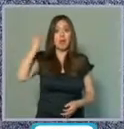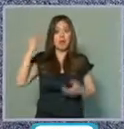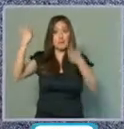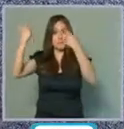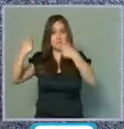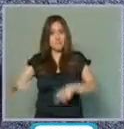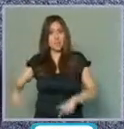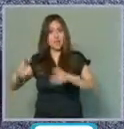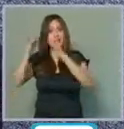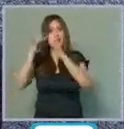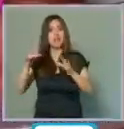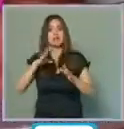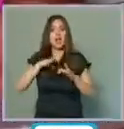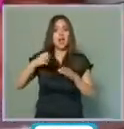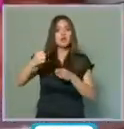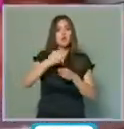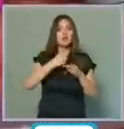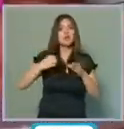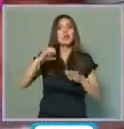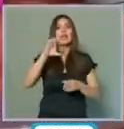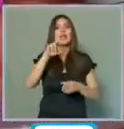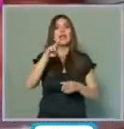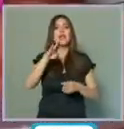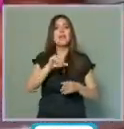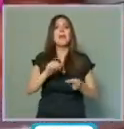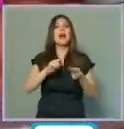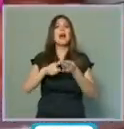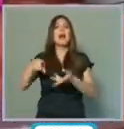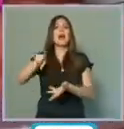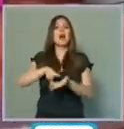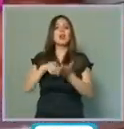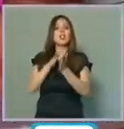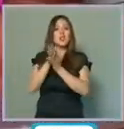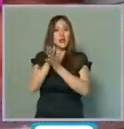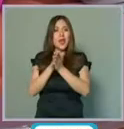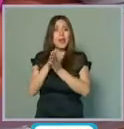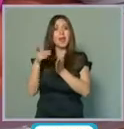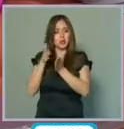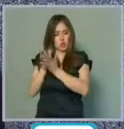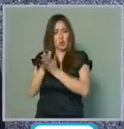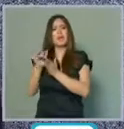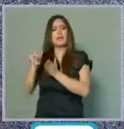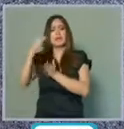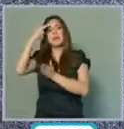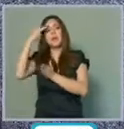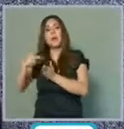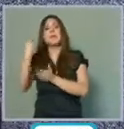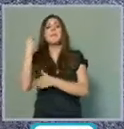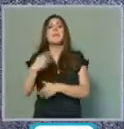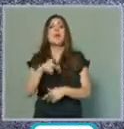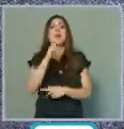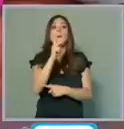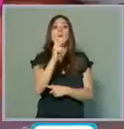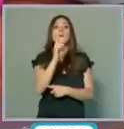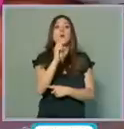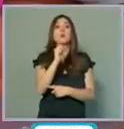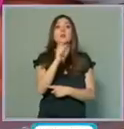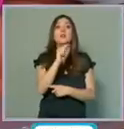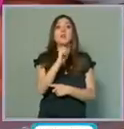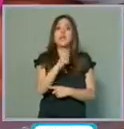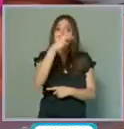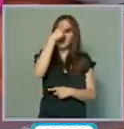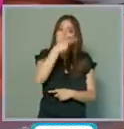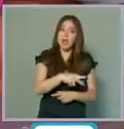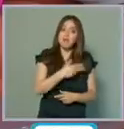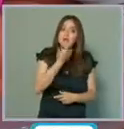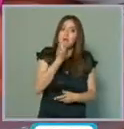era cremosa, con chocolate. El chocolate es mexicano, Sí. pero los Sí. postres mexicanos no llevan chocolate. Entonces